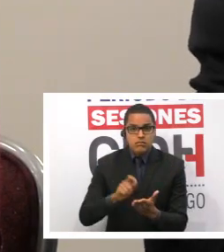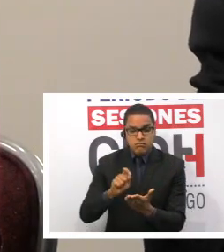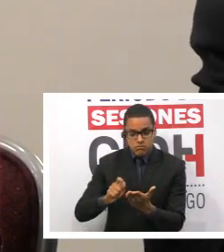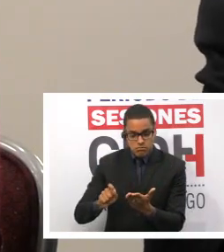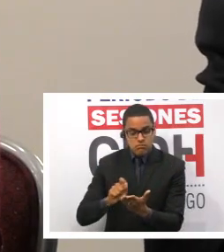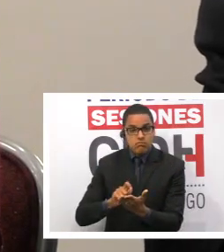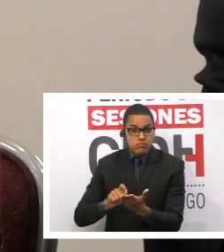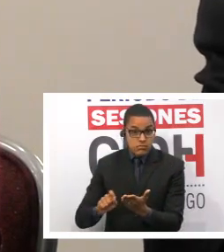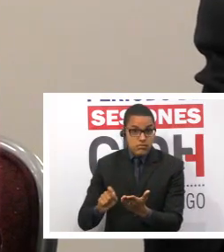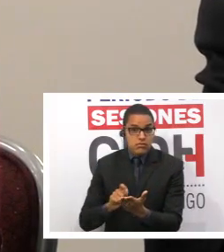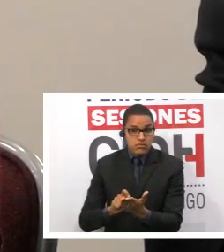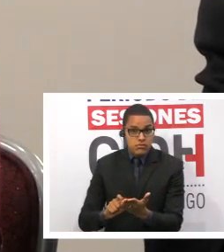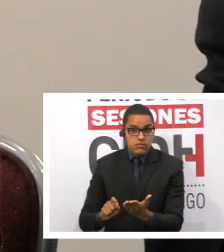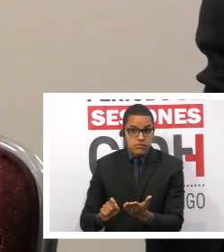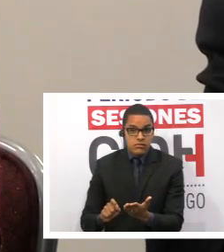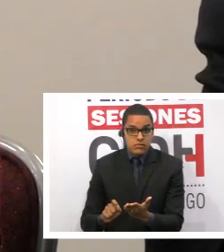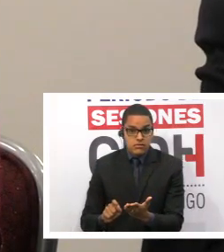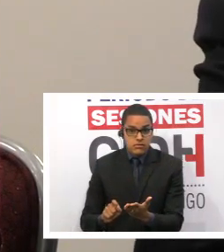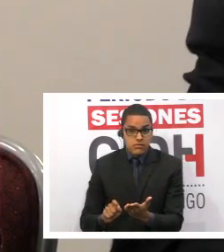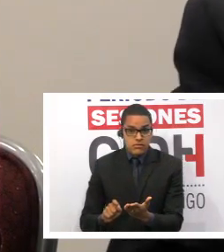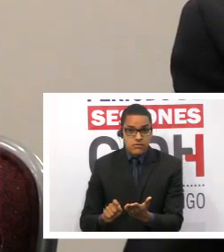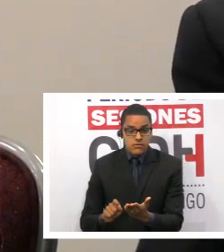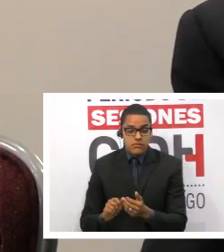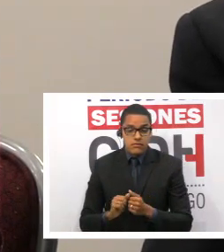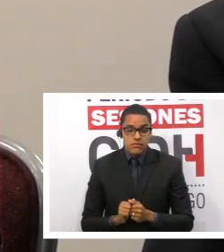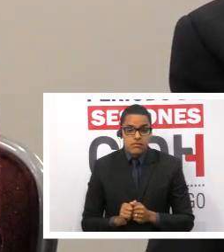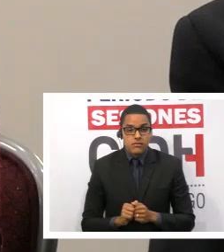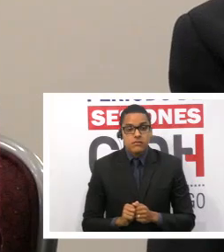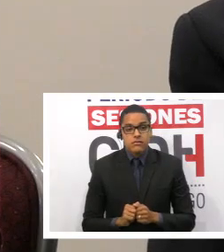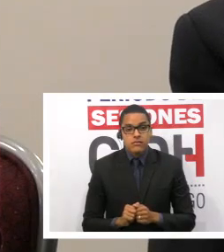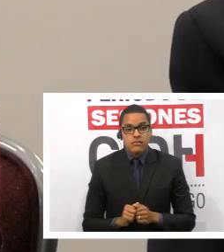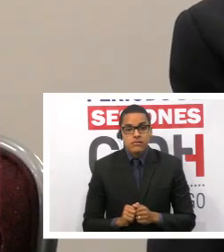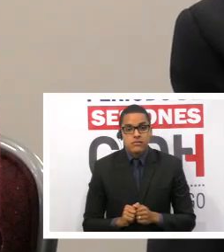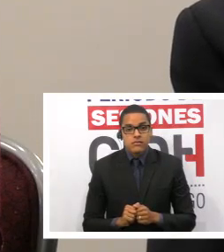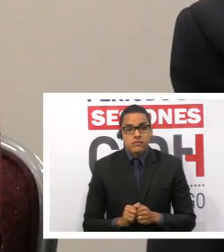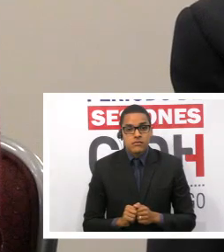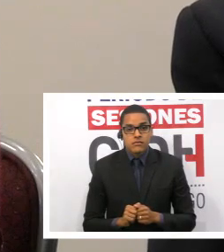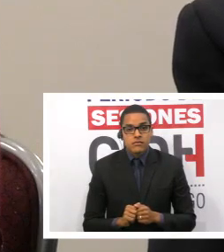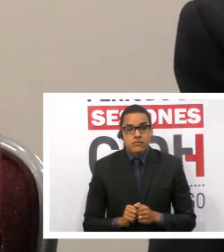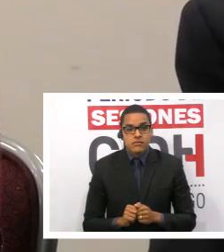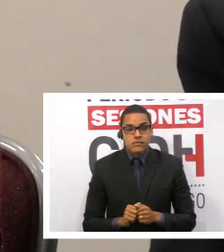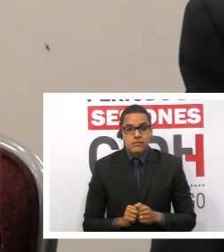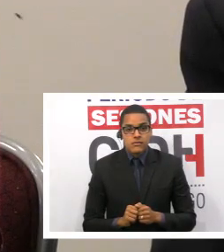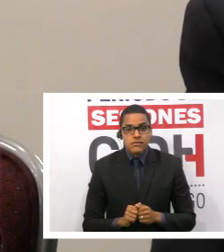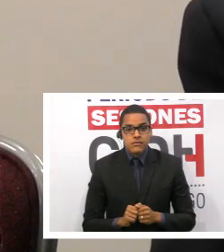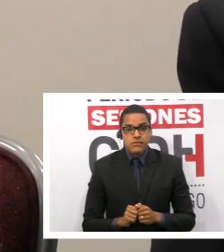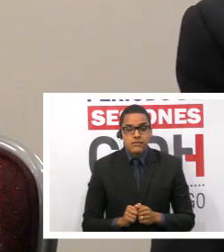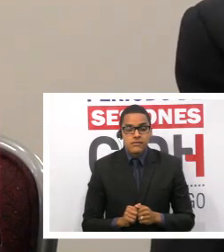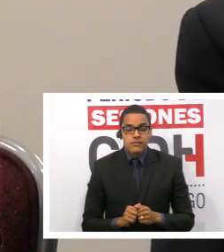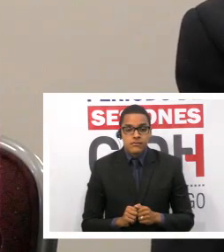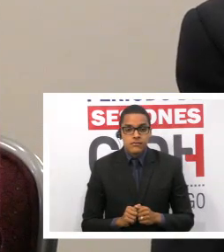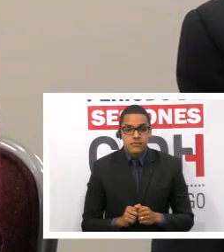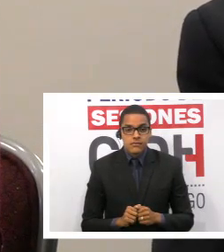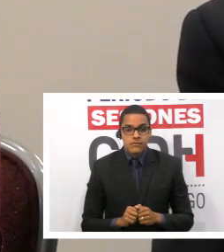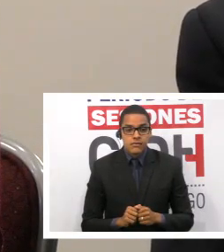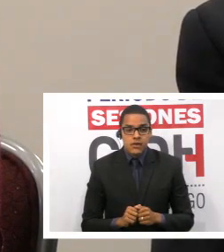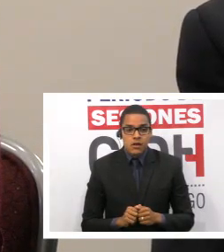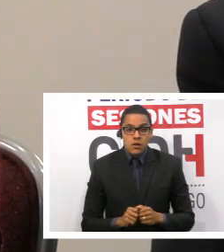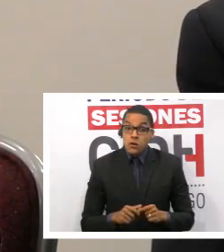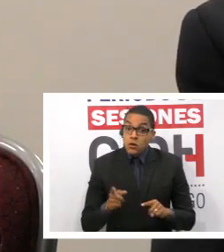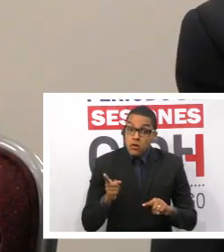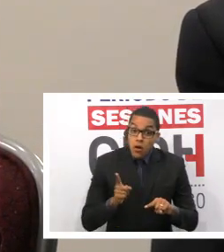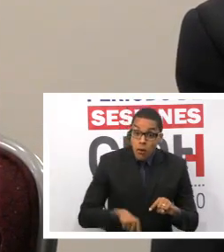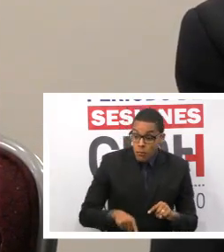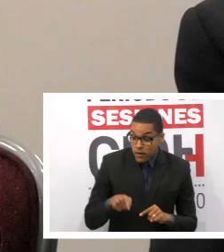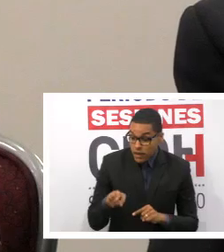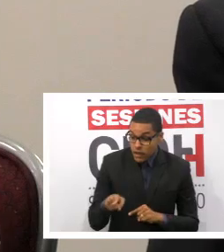examen necesario y la mirada de los derechos humanos no puede seguir esta política fiscal